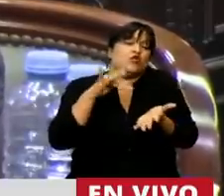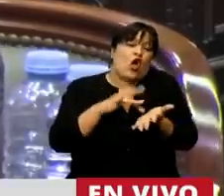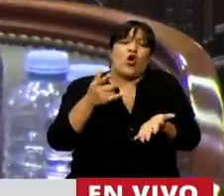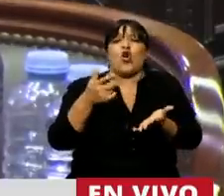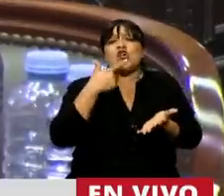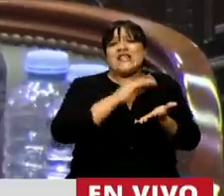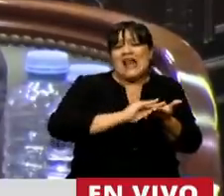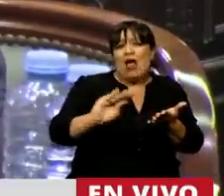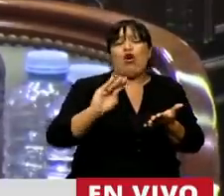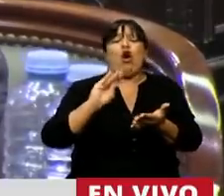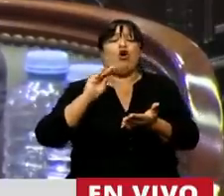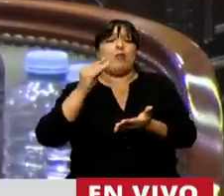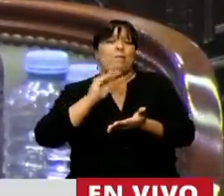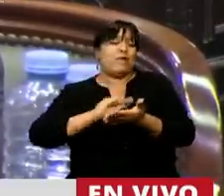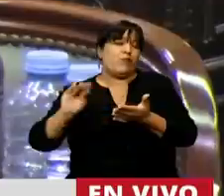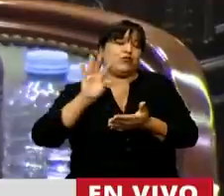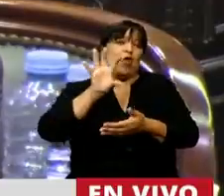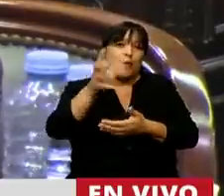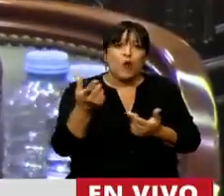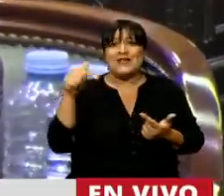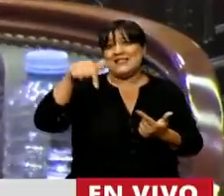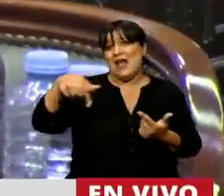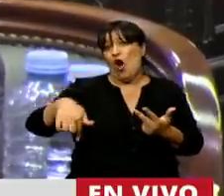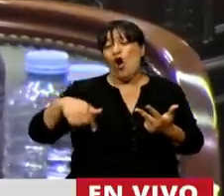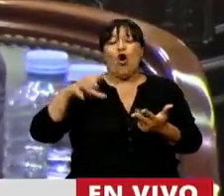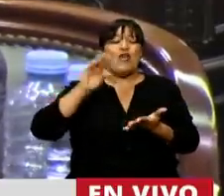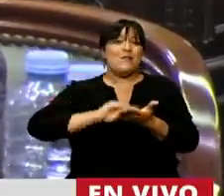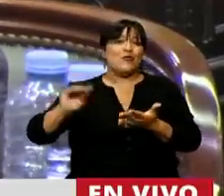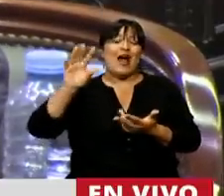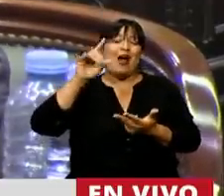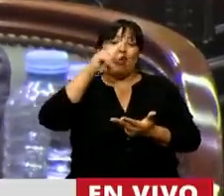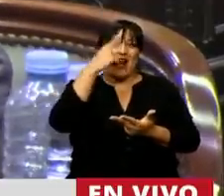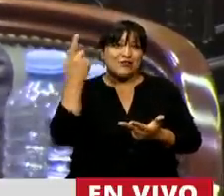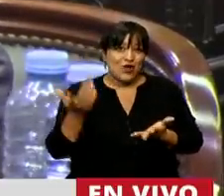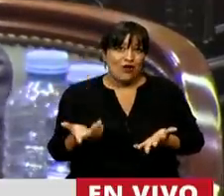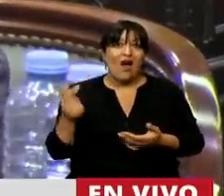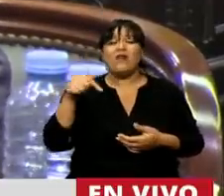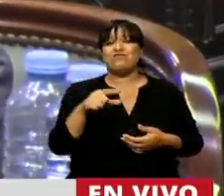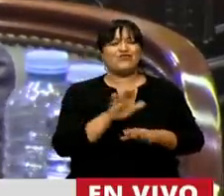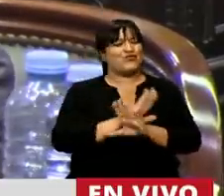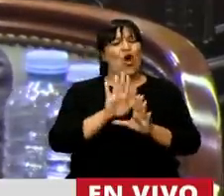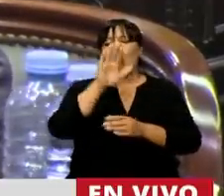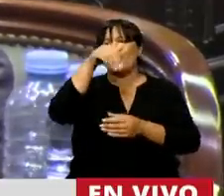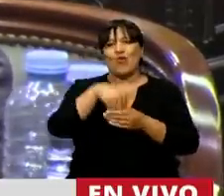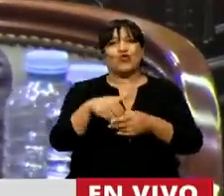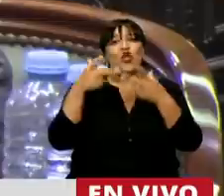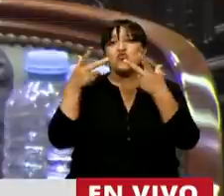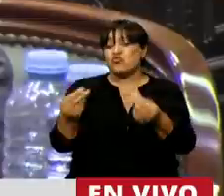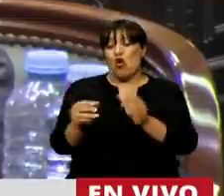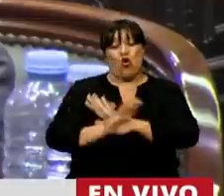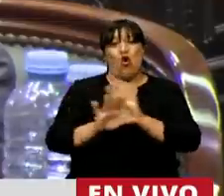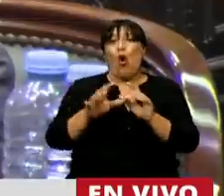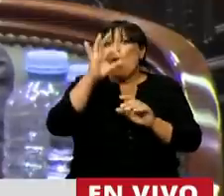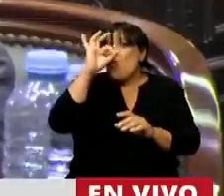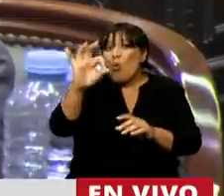senador, alguna vez diputado provincial, hoy me toca ser diputado nacional, y me prometí no votar nunca, nunca un ajuste para